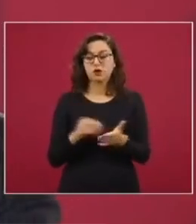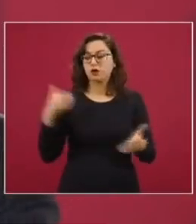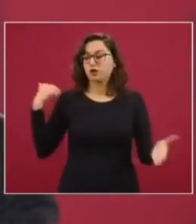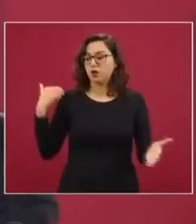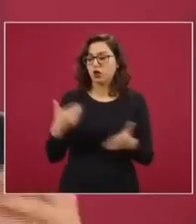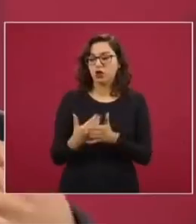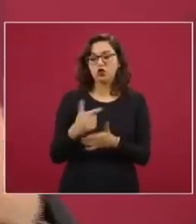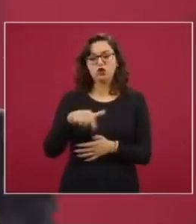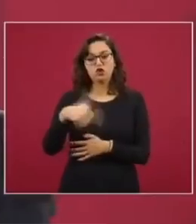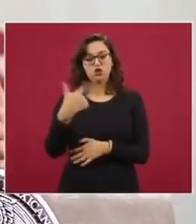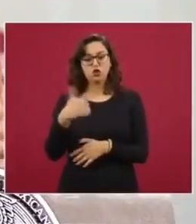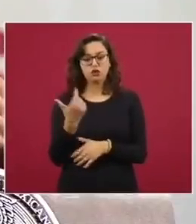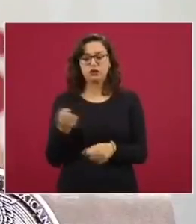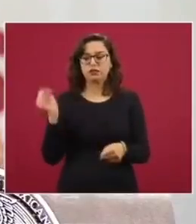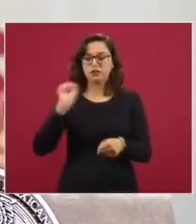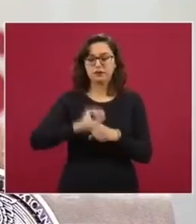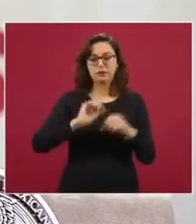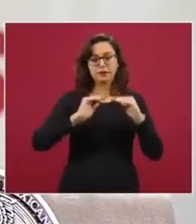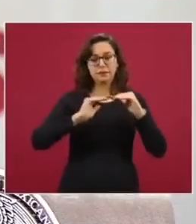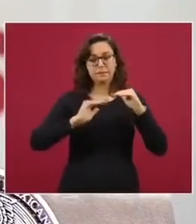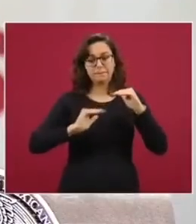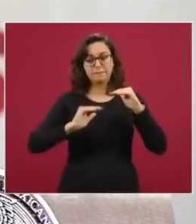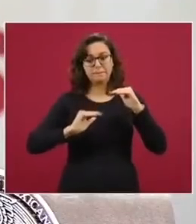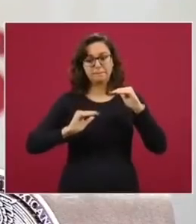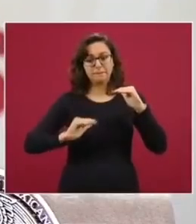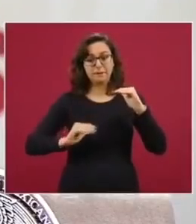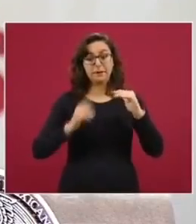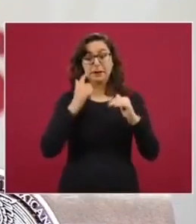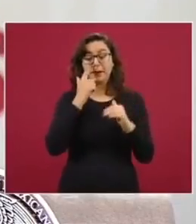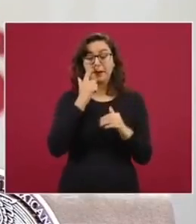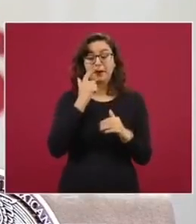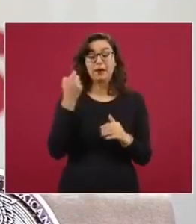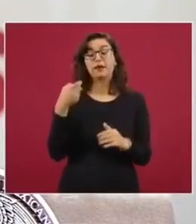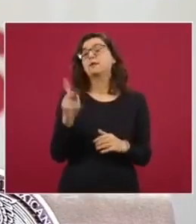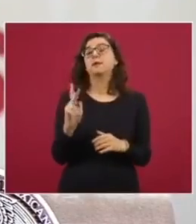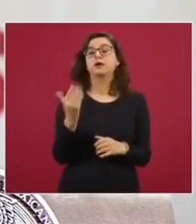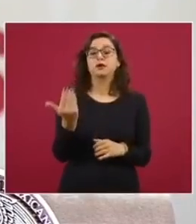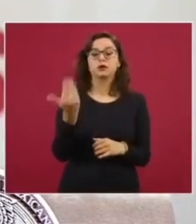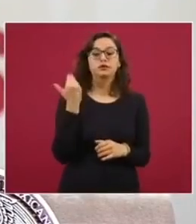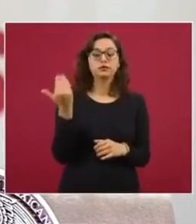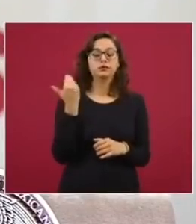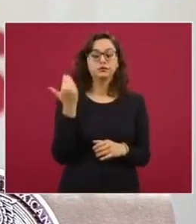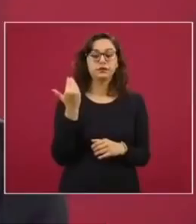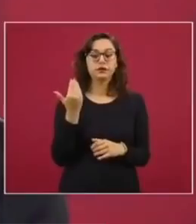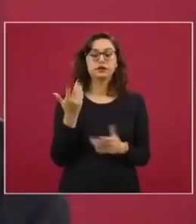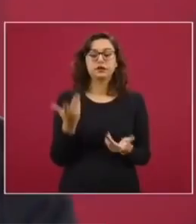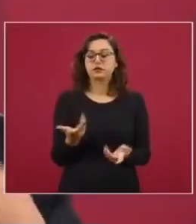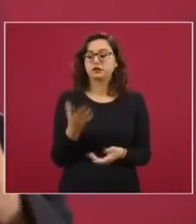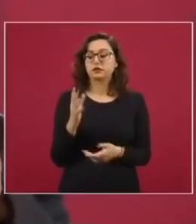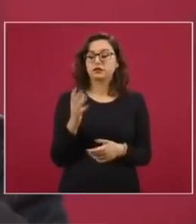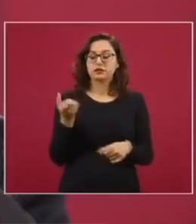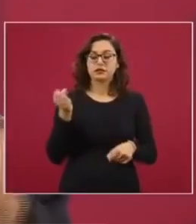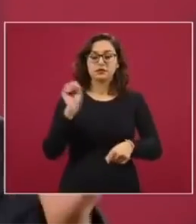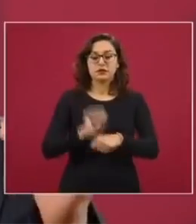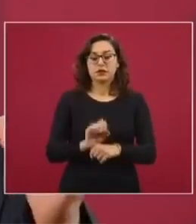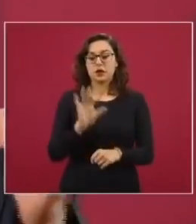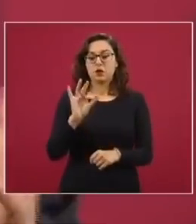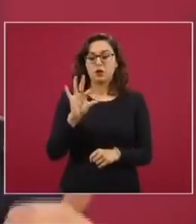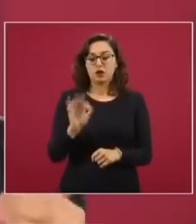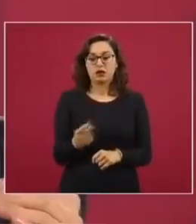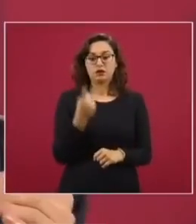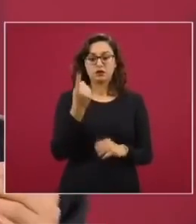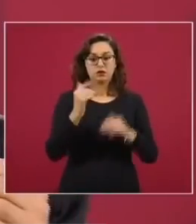en reducción, pero en esta última, más reciente, que de acuerdo al registro es la 41, ya no